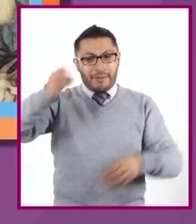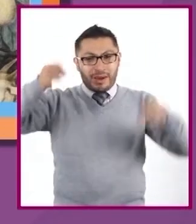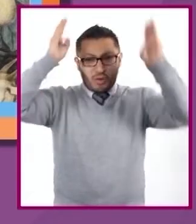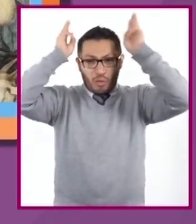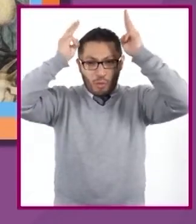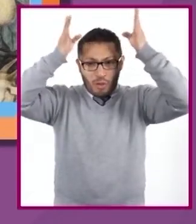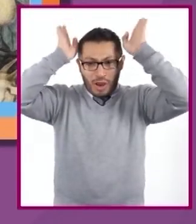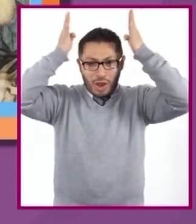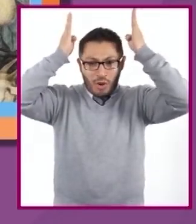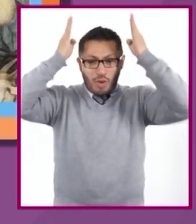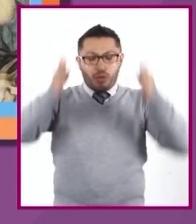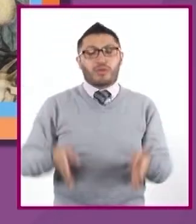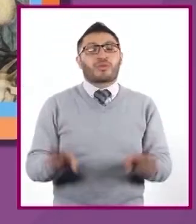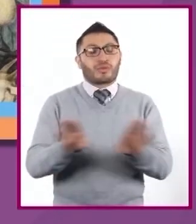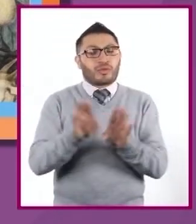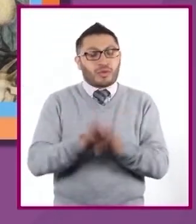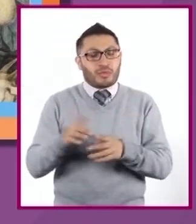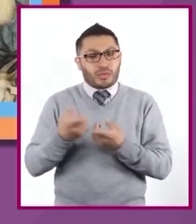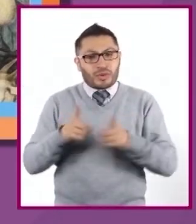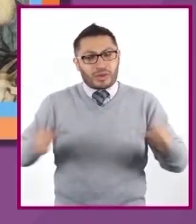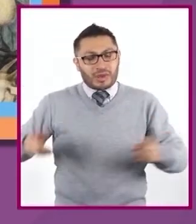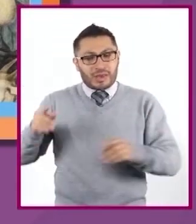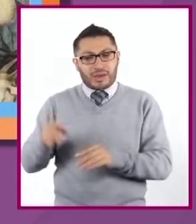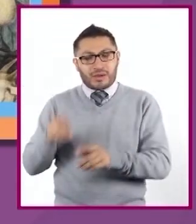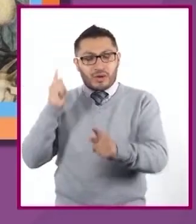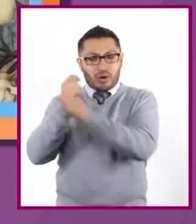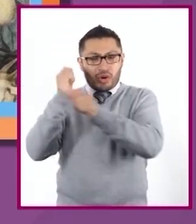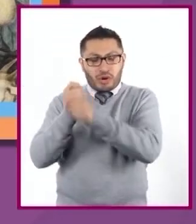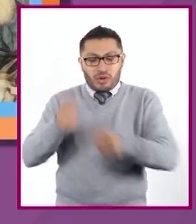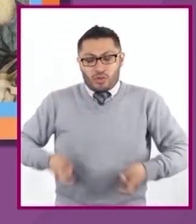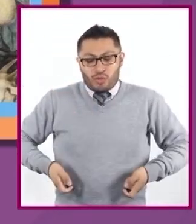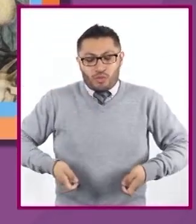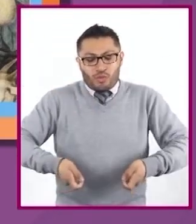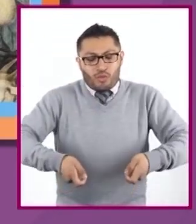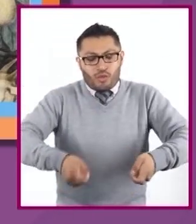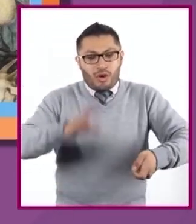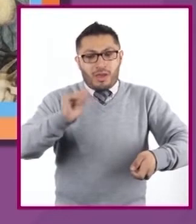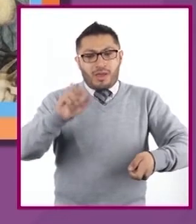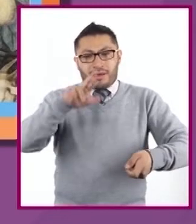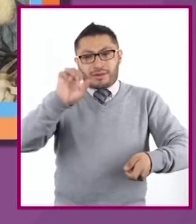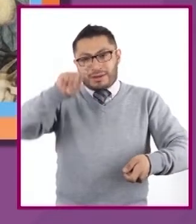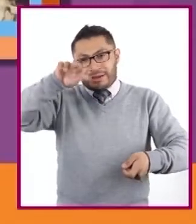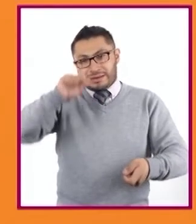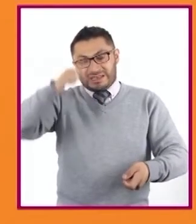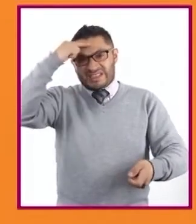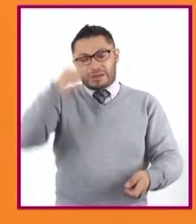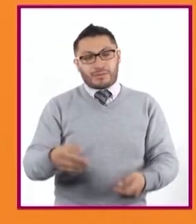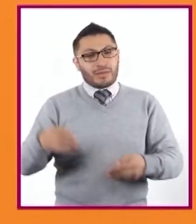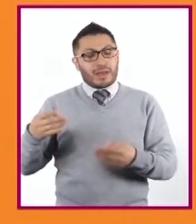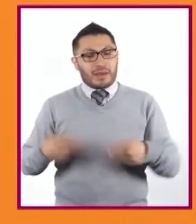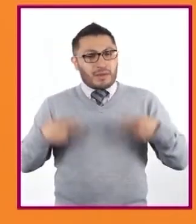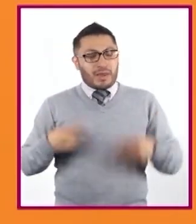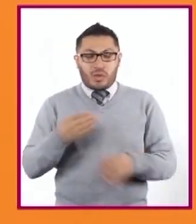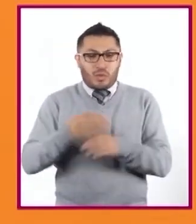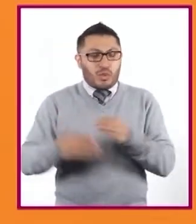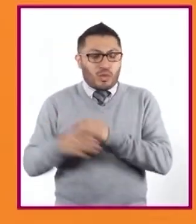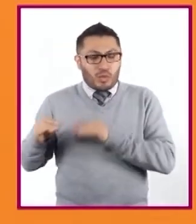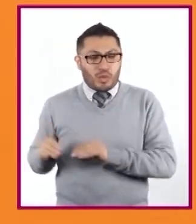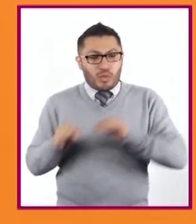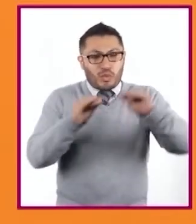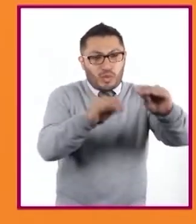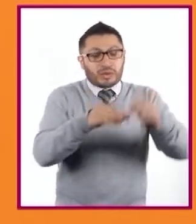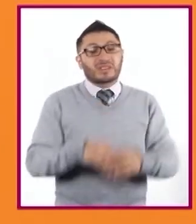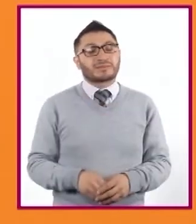burros, permitieron el desarrollo del transporte en carretas para trasladar personas y mercancías. La encomienda fue